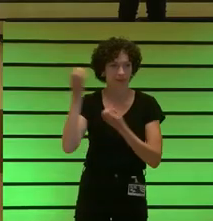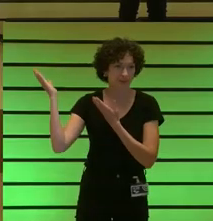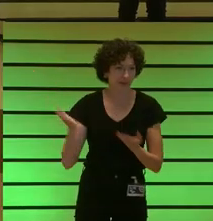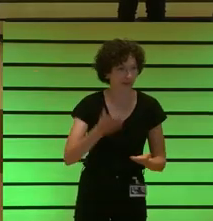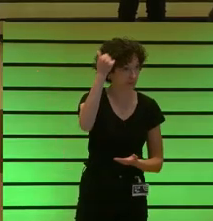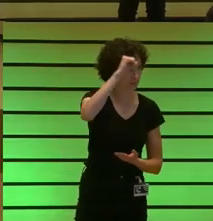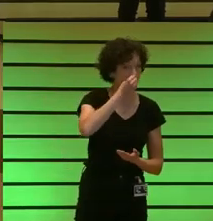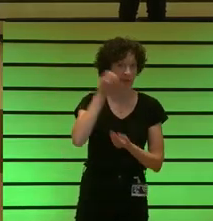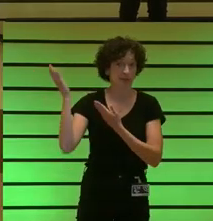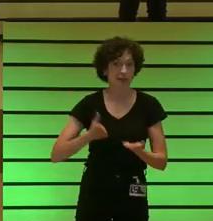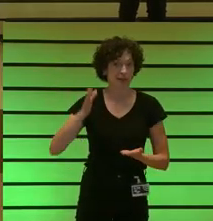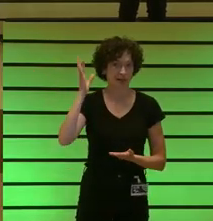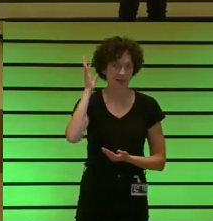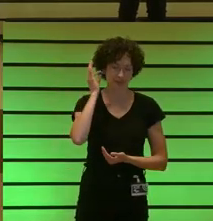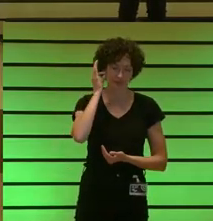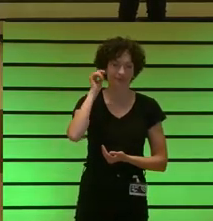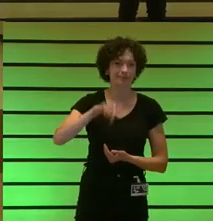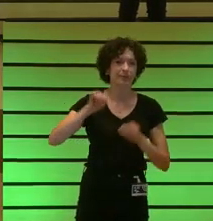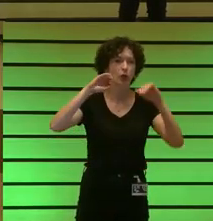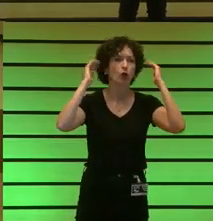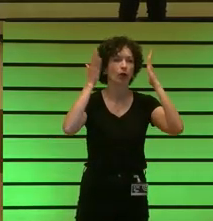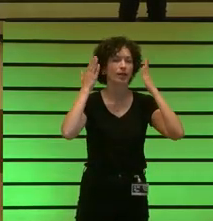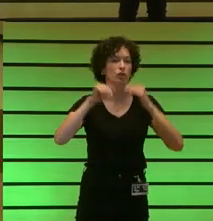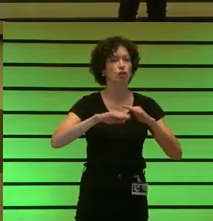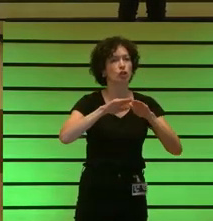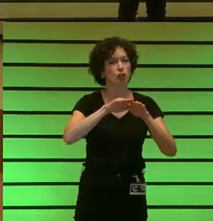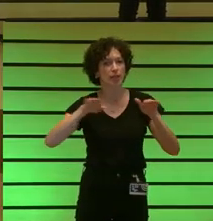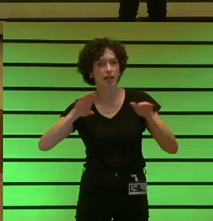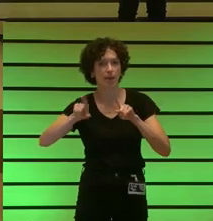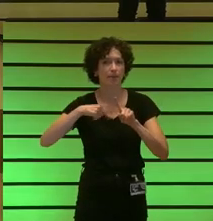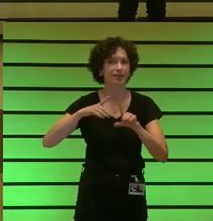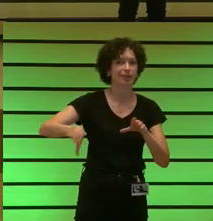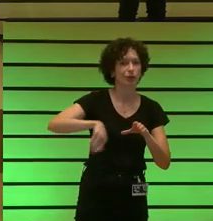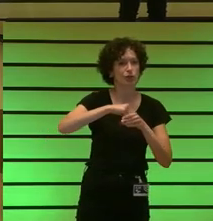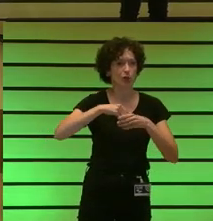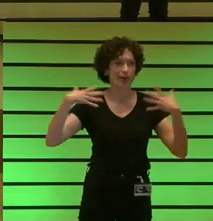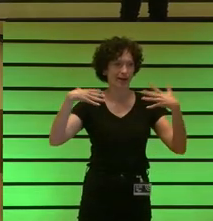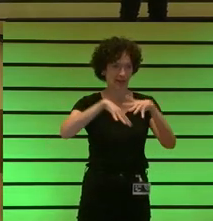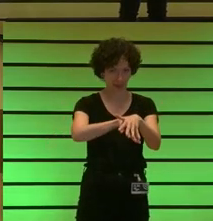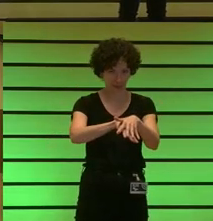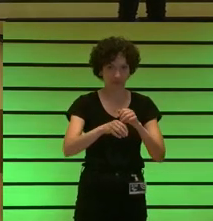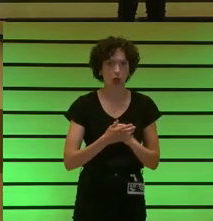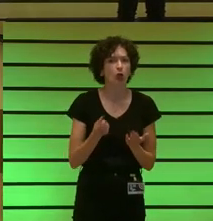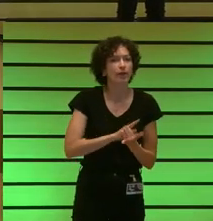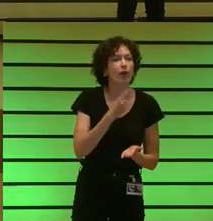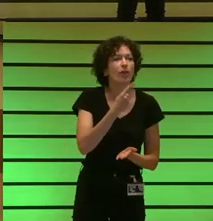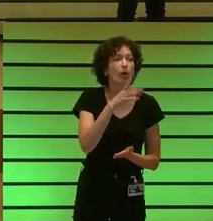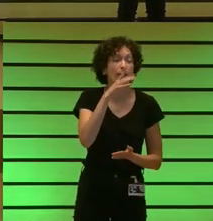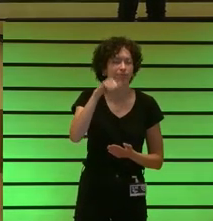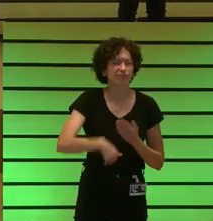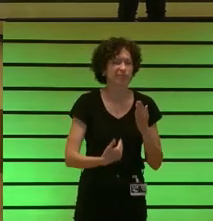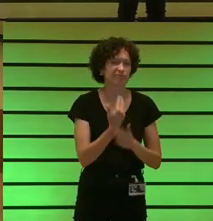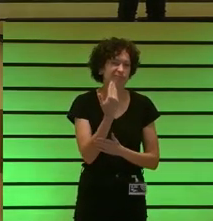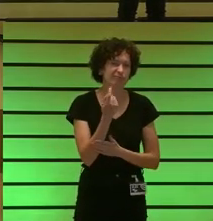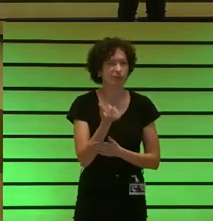Bienvenidas, bienvenidos al Congreso Enredando Sostenibilidad e Inclusión. Voy a decirlo otra vez porque como es por la mañana estamos